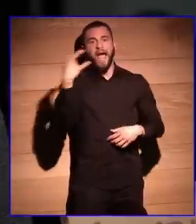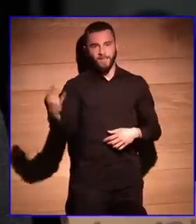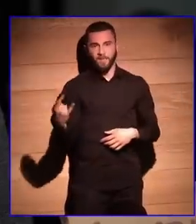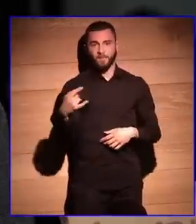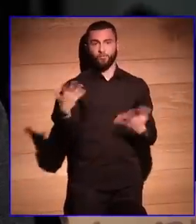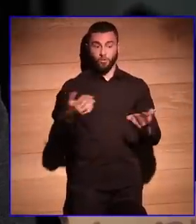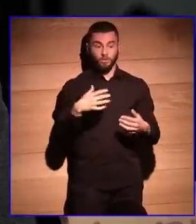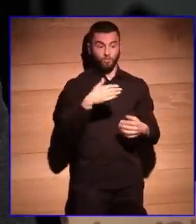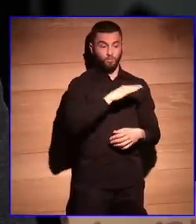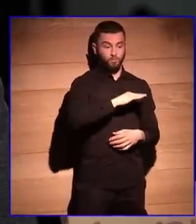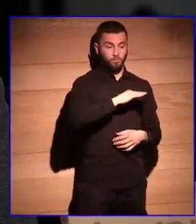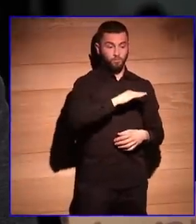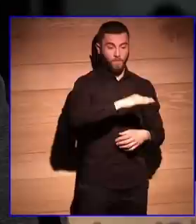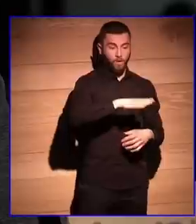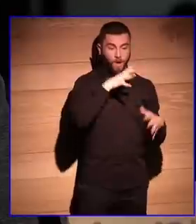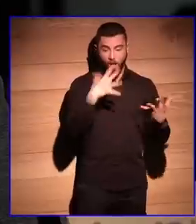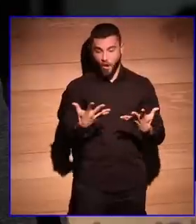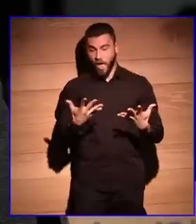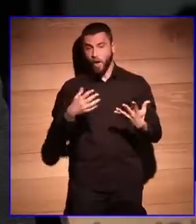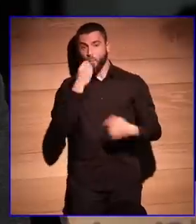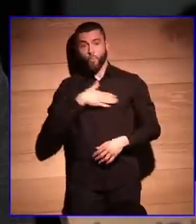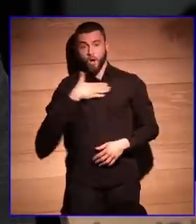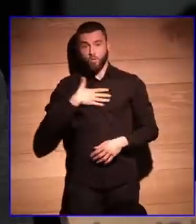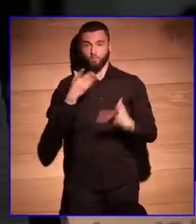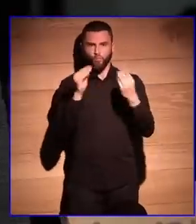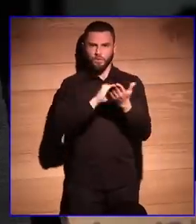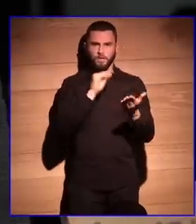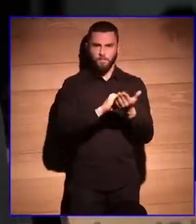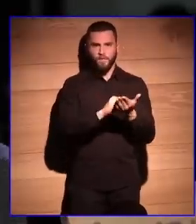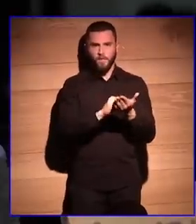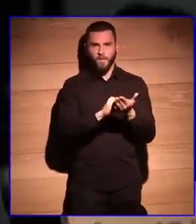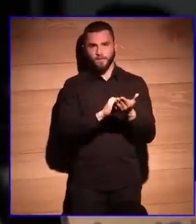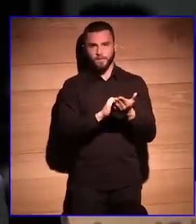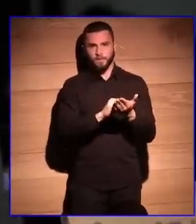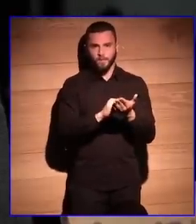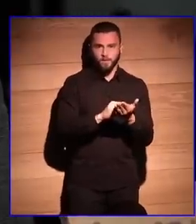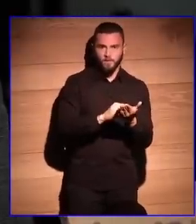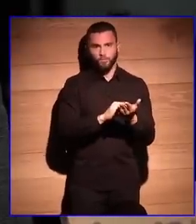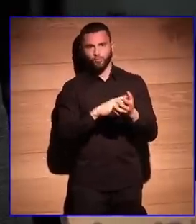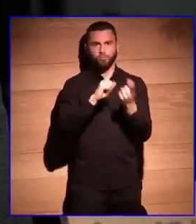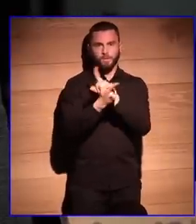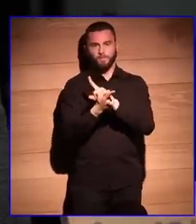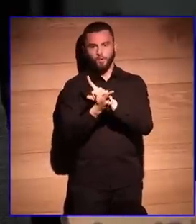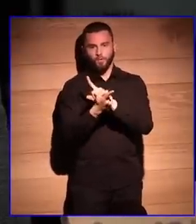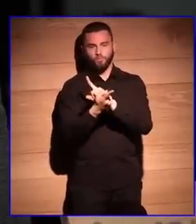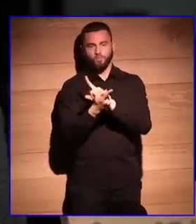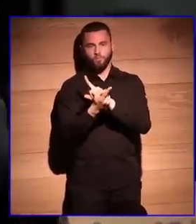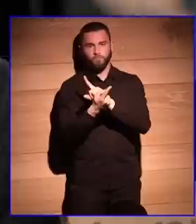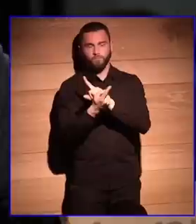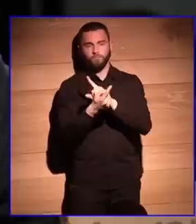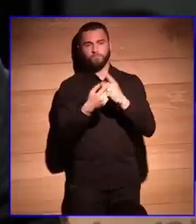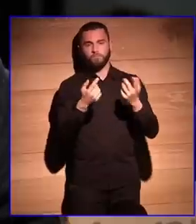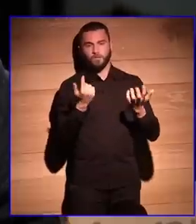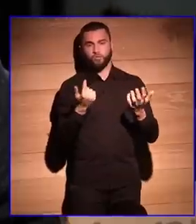malos son los buenos. Bueno, muchas veces, de alguna manera, se convierten en el azote de determinada mojigatería, por ejemplo, que no era lo